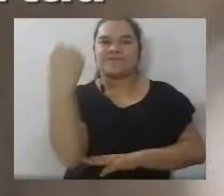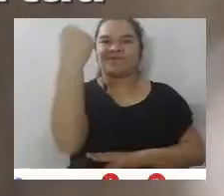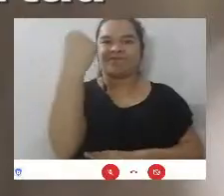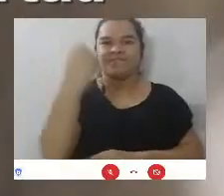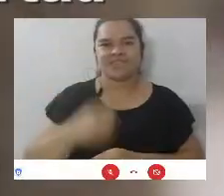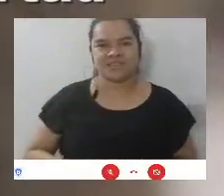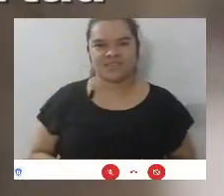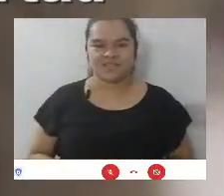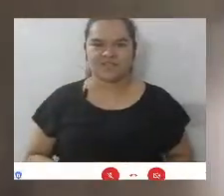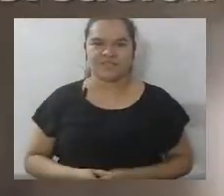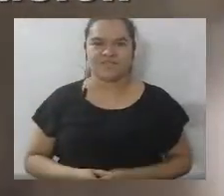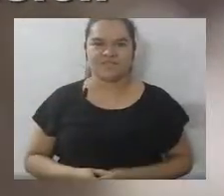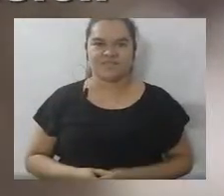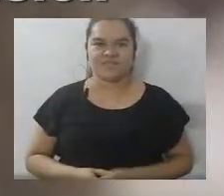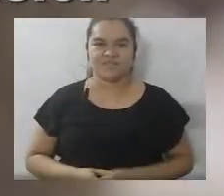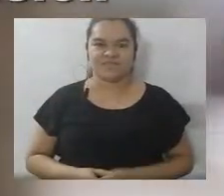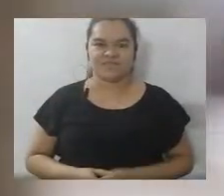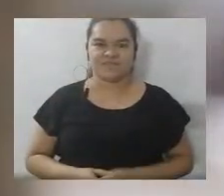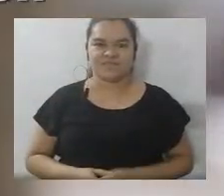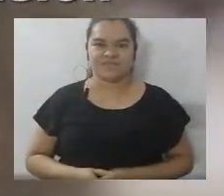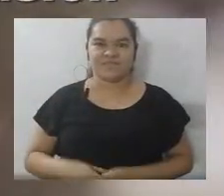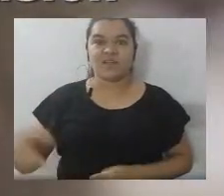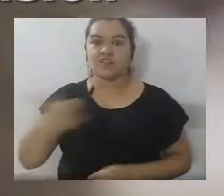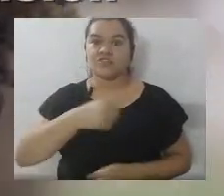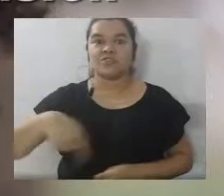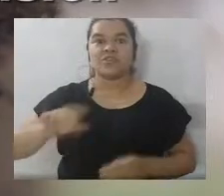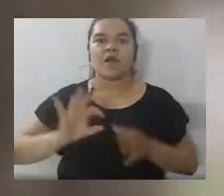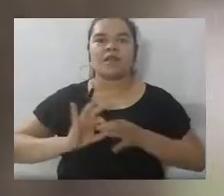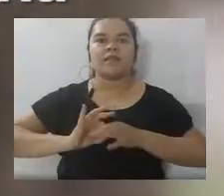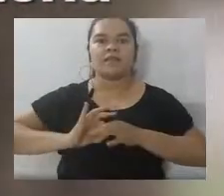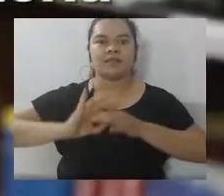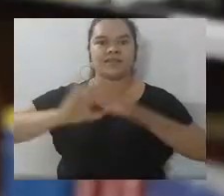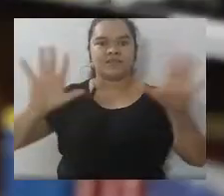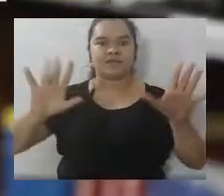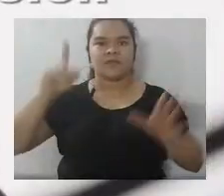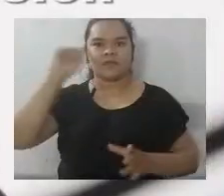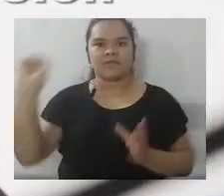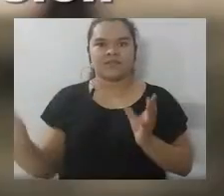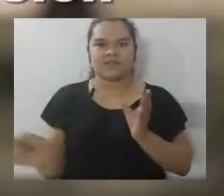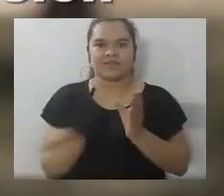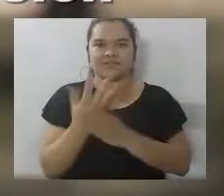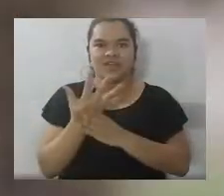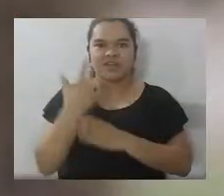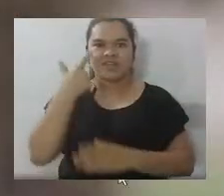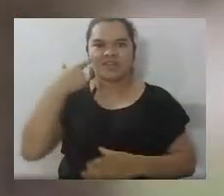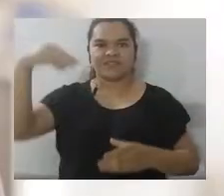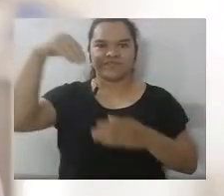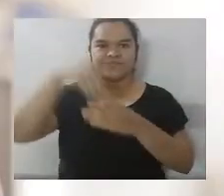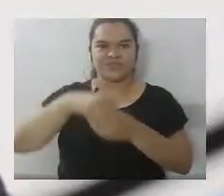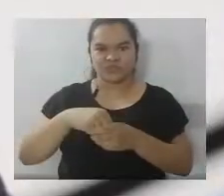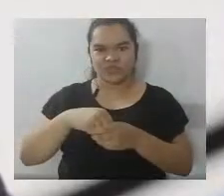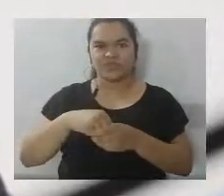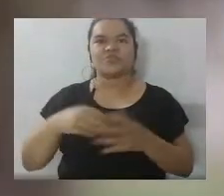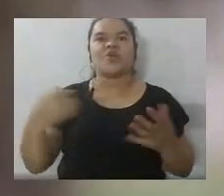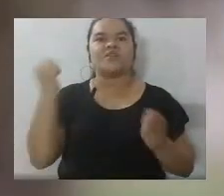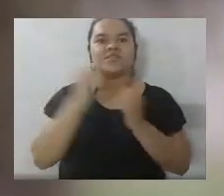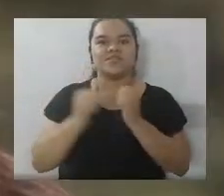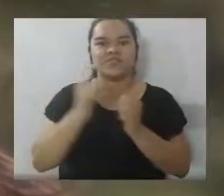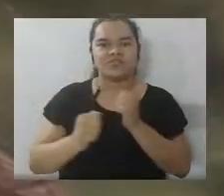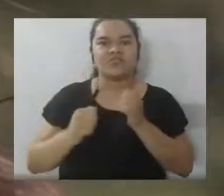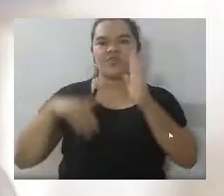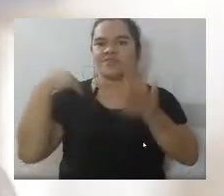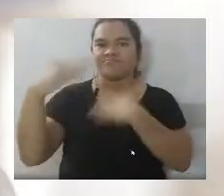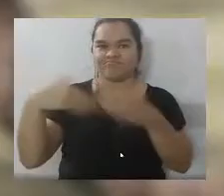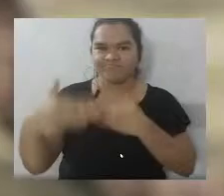Somos libertad, creación, inclusión, historia, dedicación, compromiso,